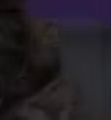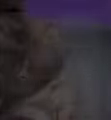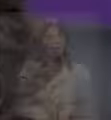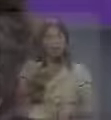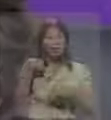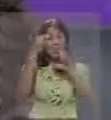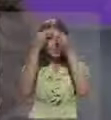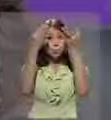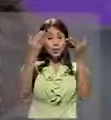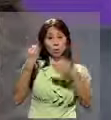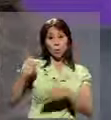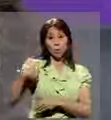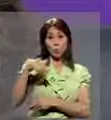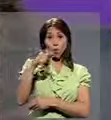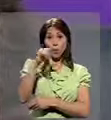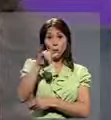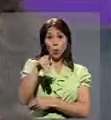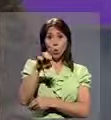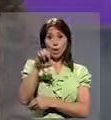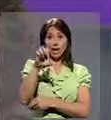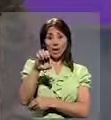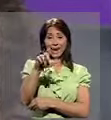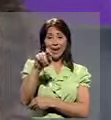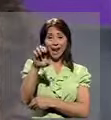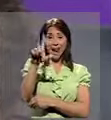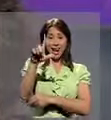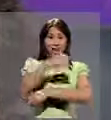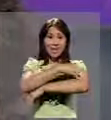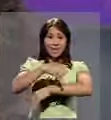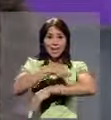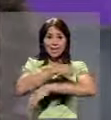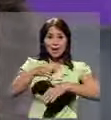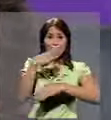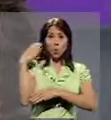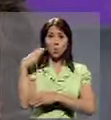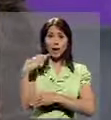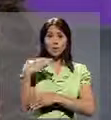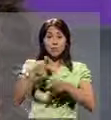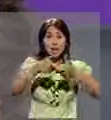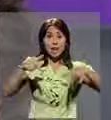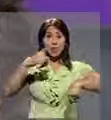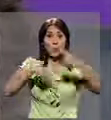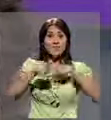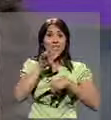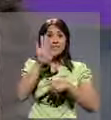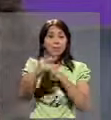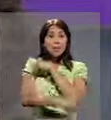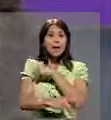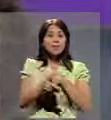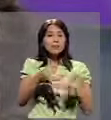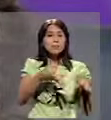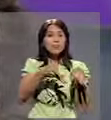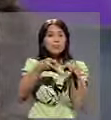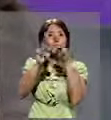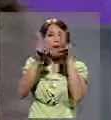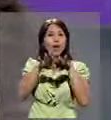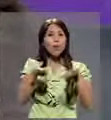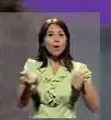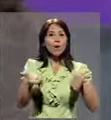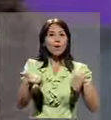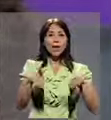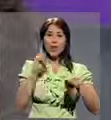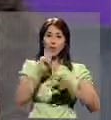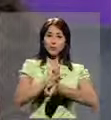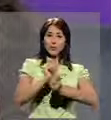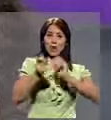Y les cuento que Jorge Leal, un ingeniero colombiano, trasladó la lengua de señas de su país a la web. Un